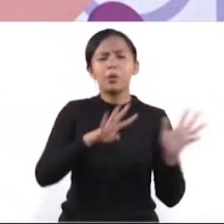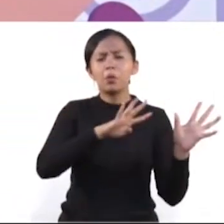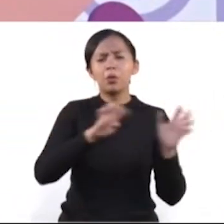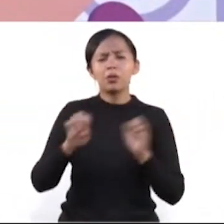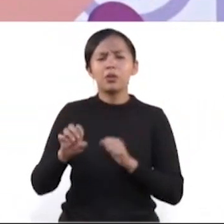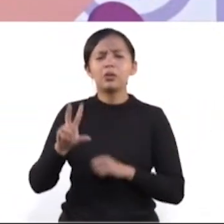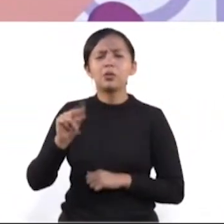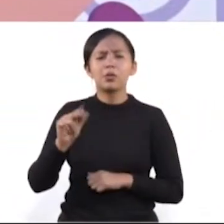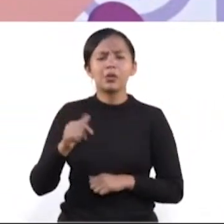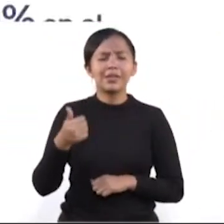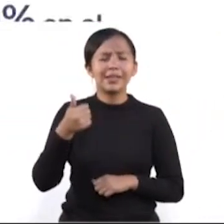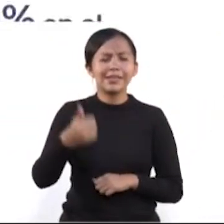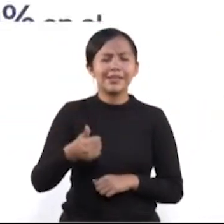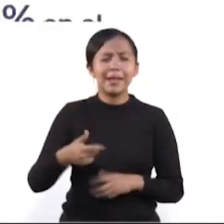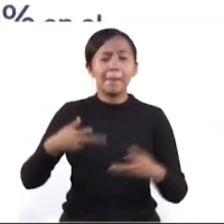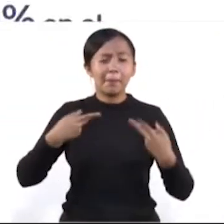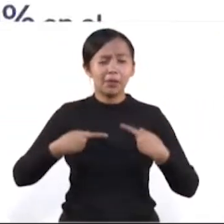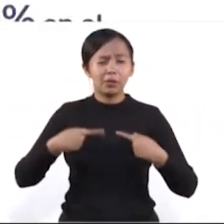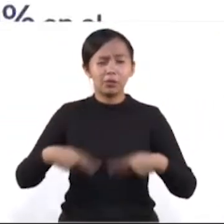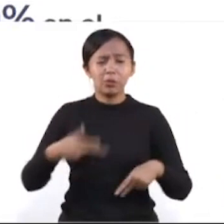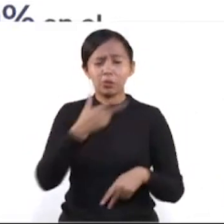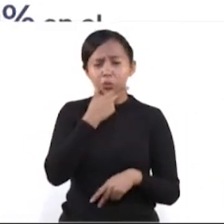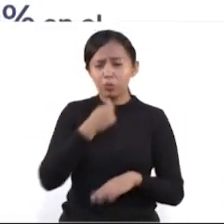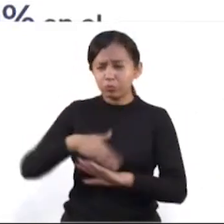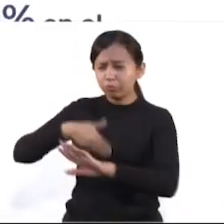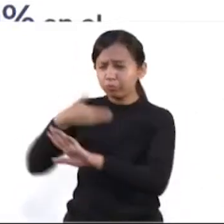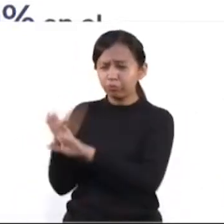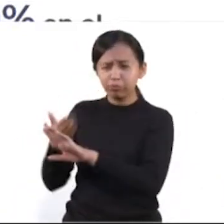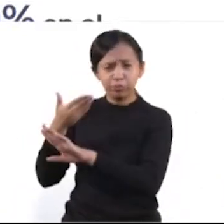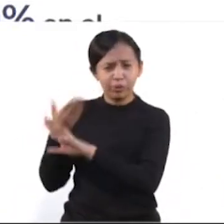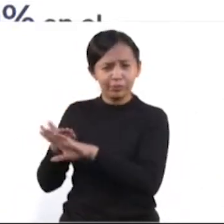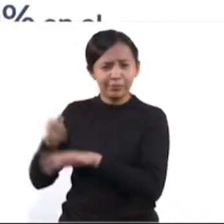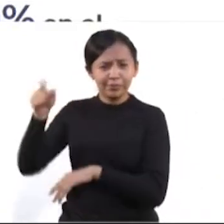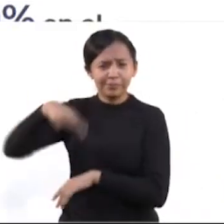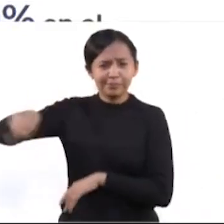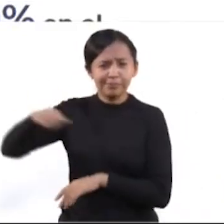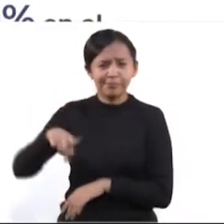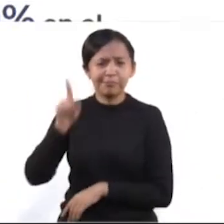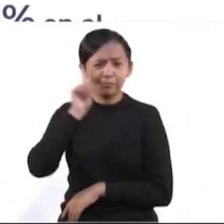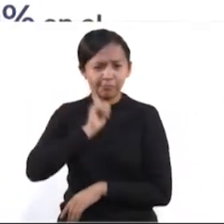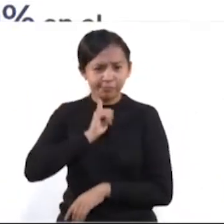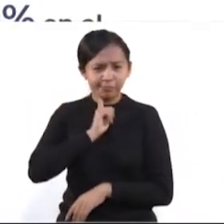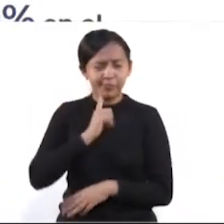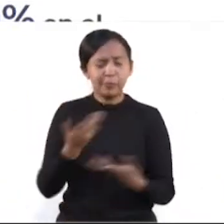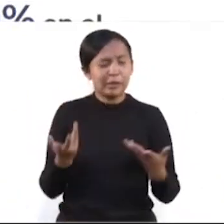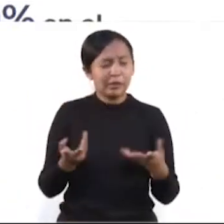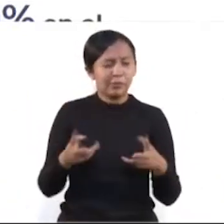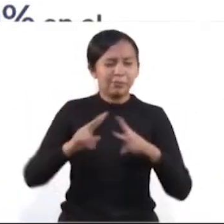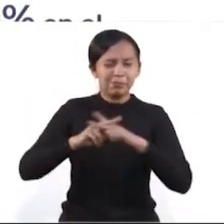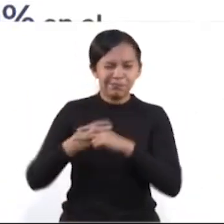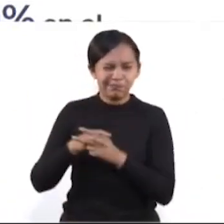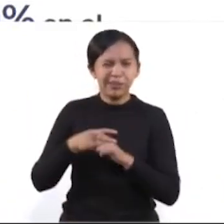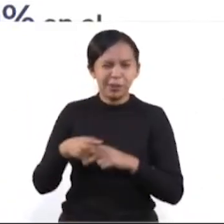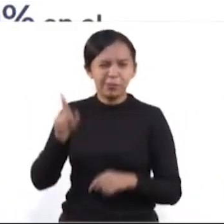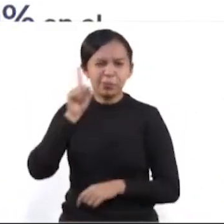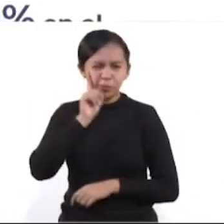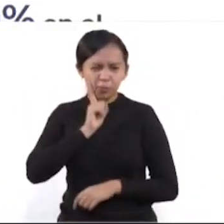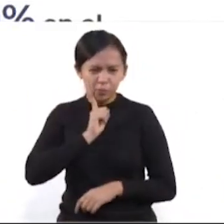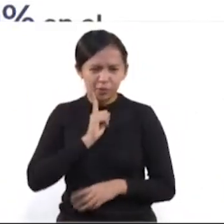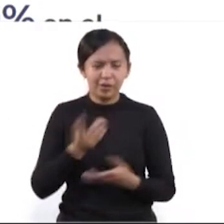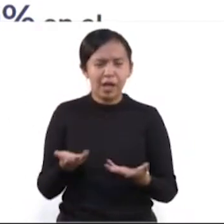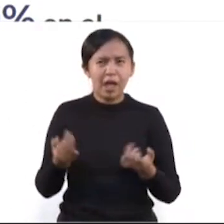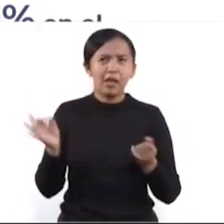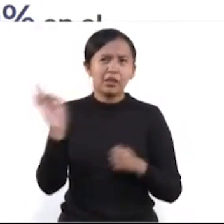8,476 agresores de mujeres. Esto incluye todos los casos de todo tipo de violencia de género, que van desde